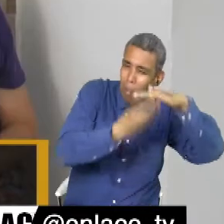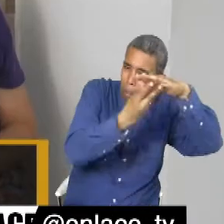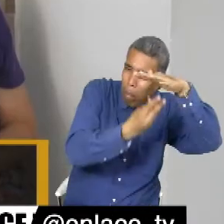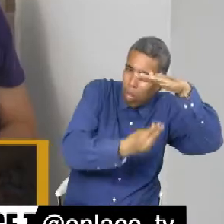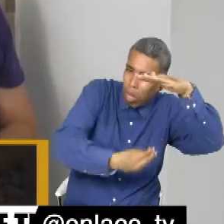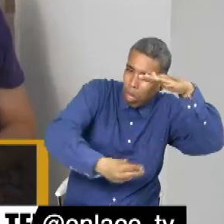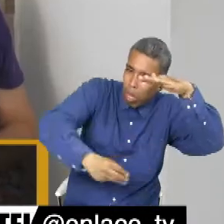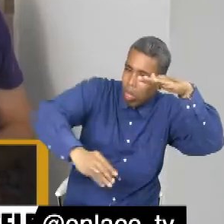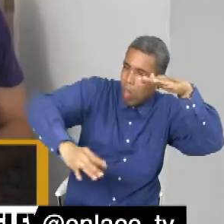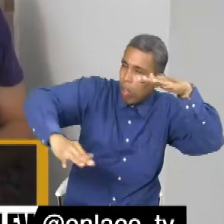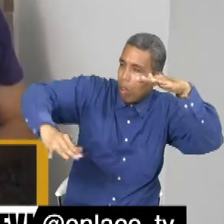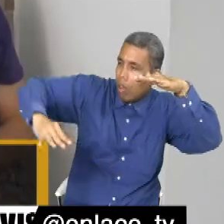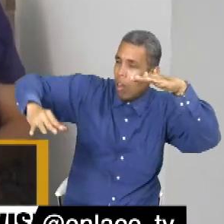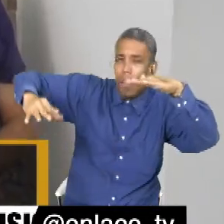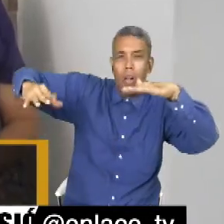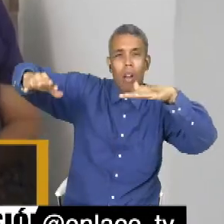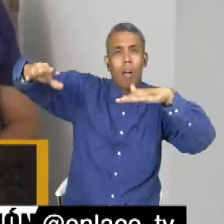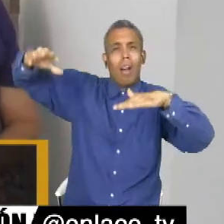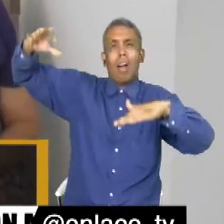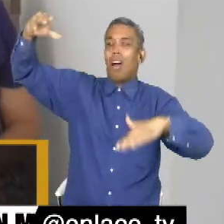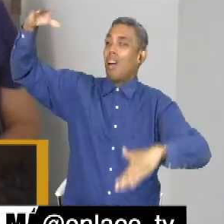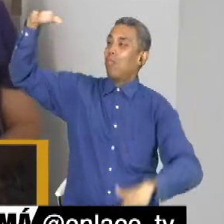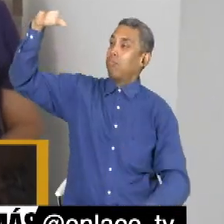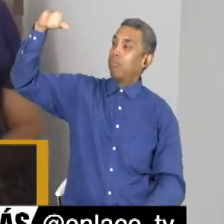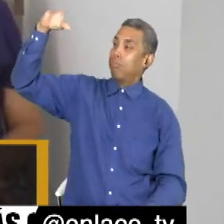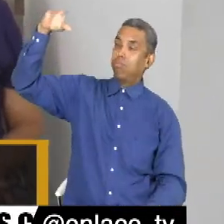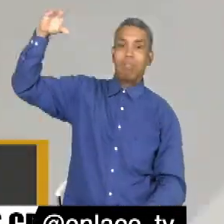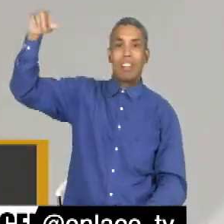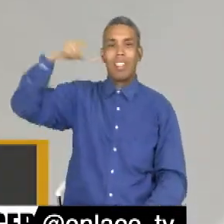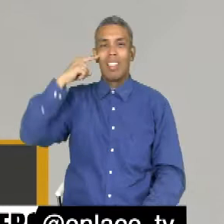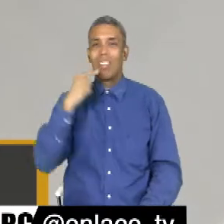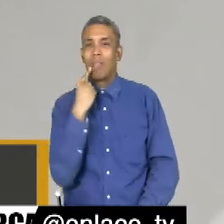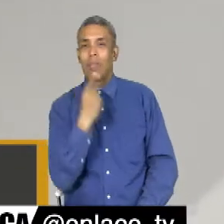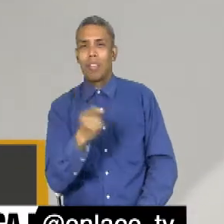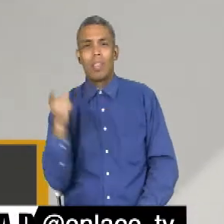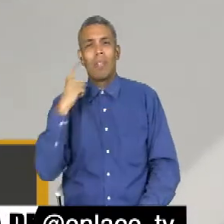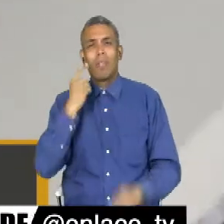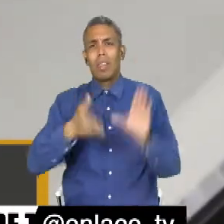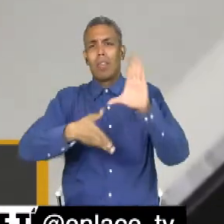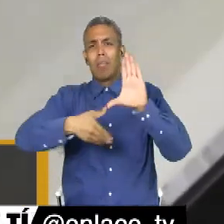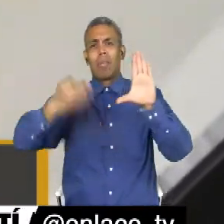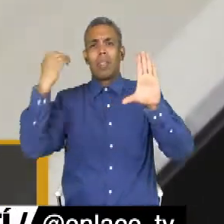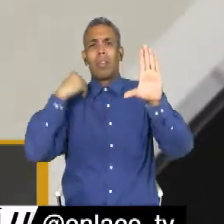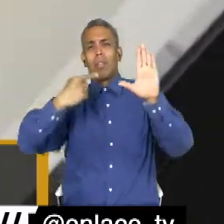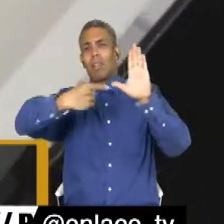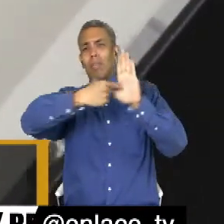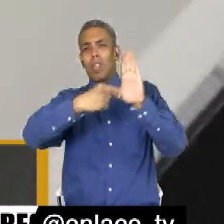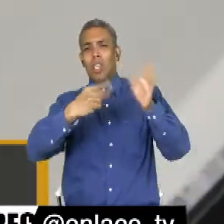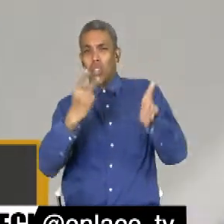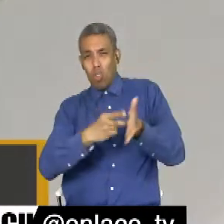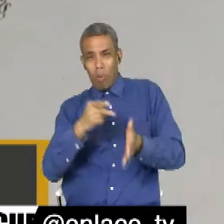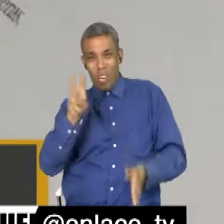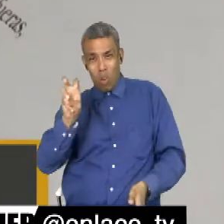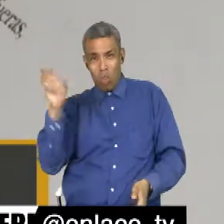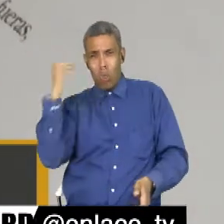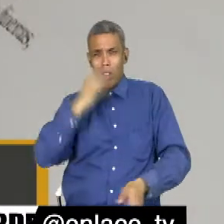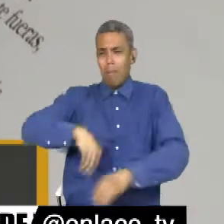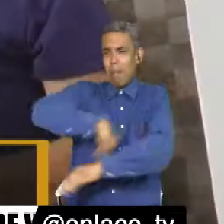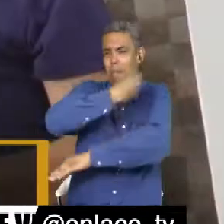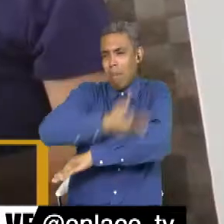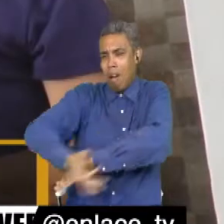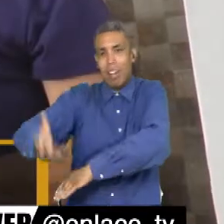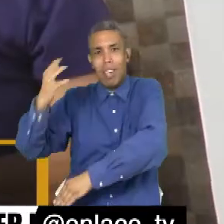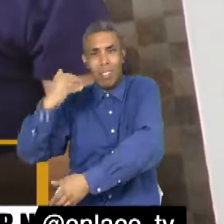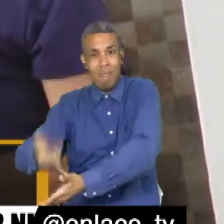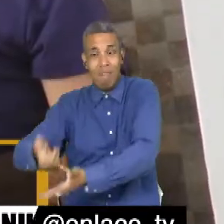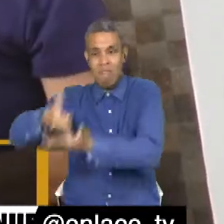fluorescente. Esta docente, ganadora del primer concurso de poesía en español realizado en Atlanta, Georgia 2008, extiende la especial invitación a la comunidad en general